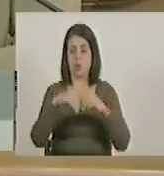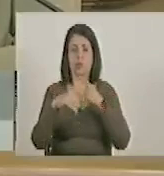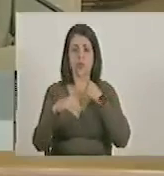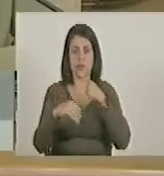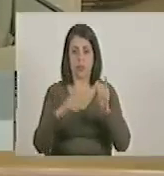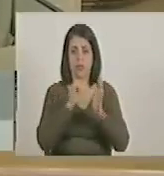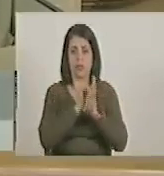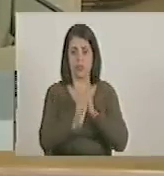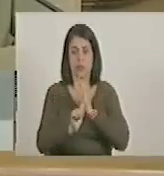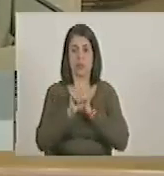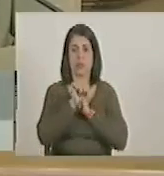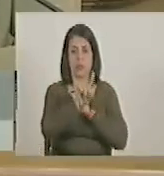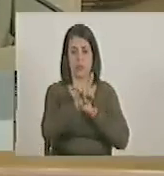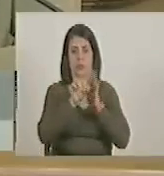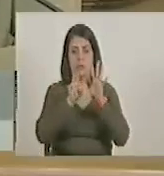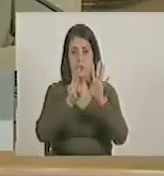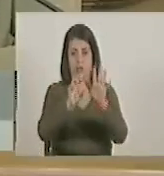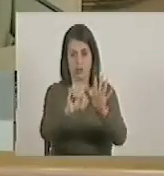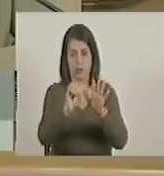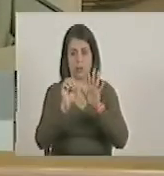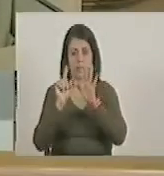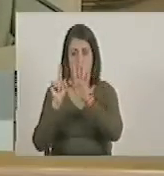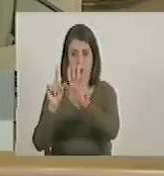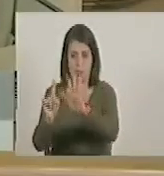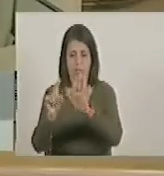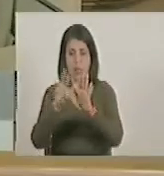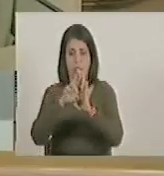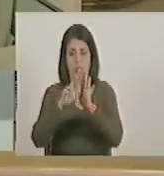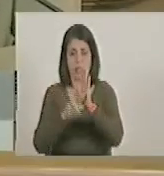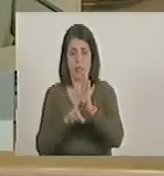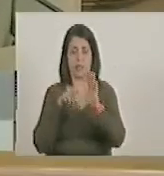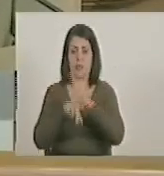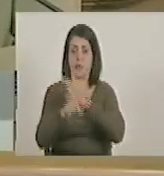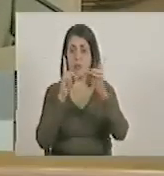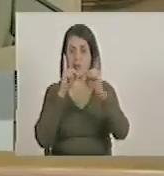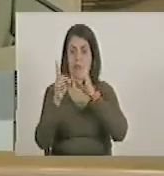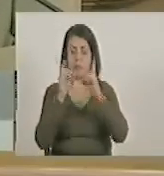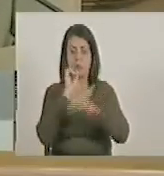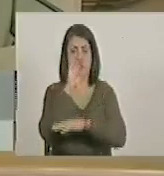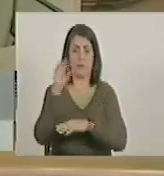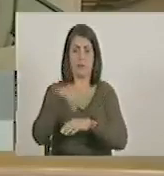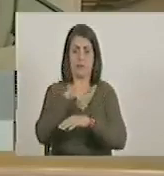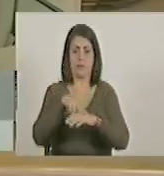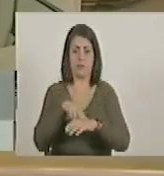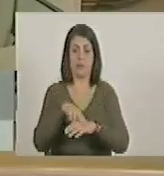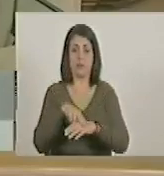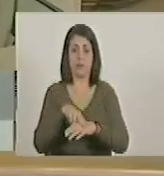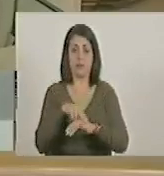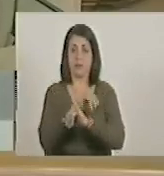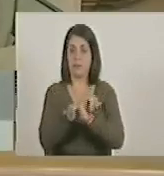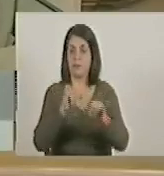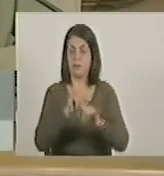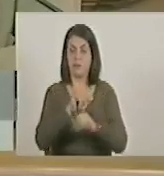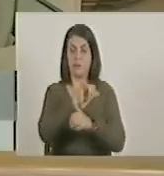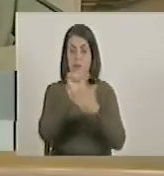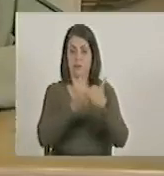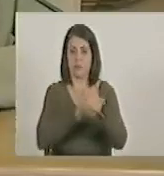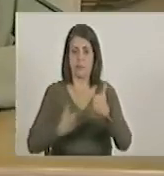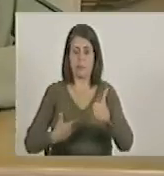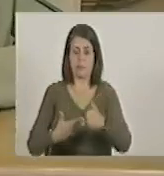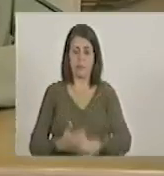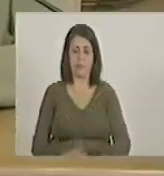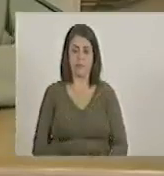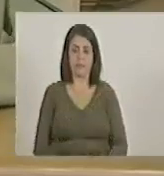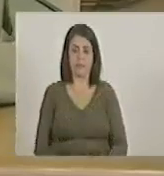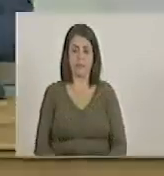con lo establecido en el artículo 106 del Reglamento Interior y de Debates de la Asamblea Nacional. Es todo, ciudadano